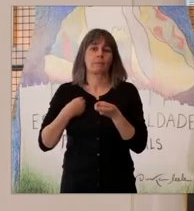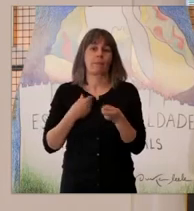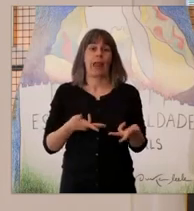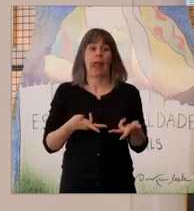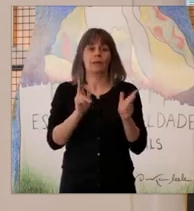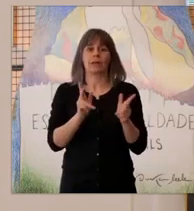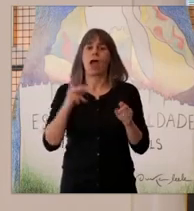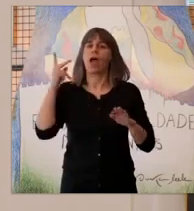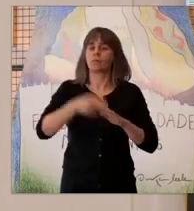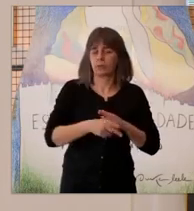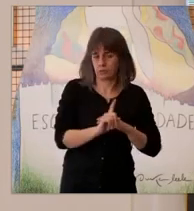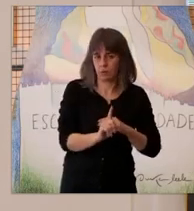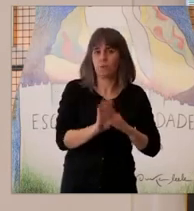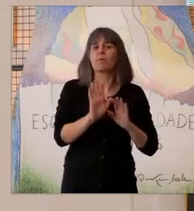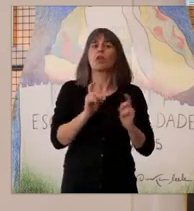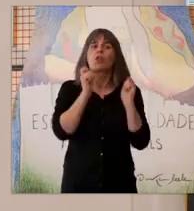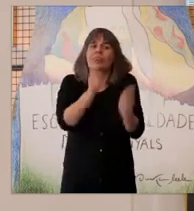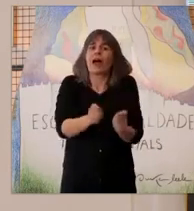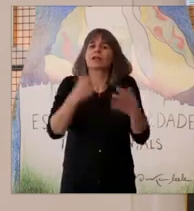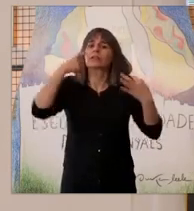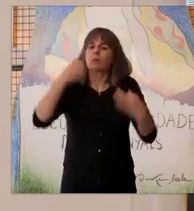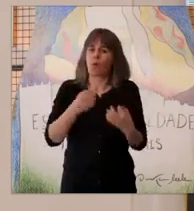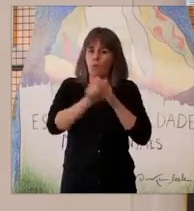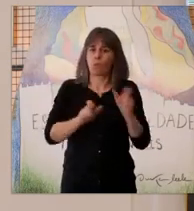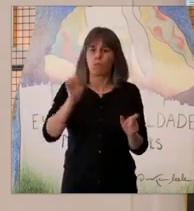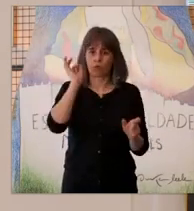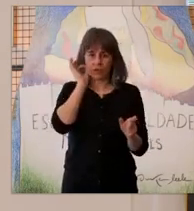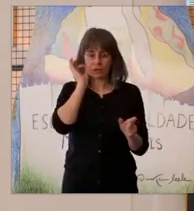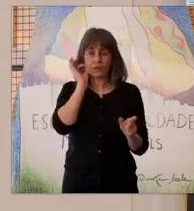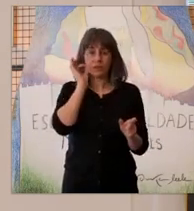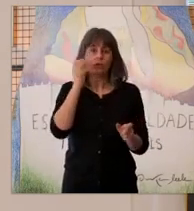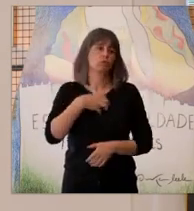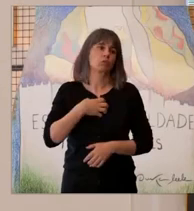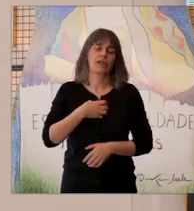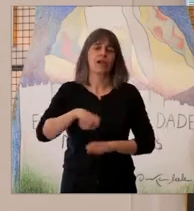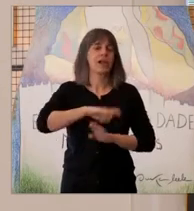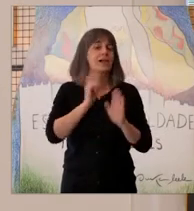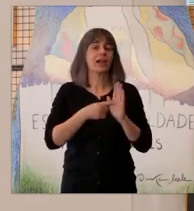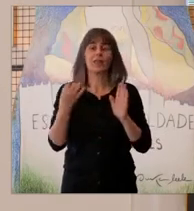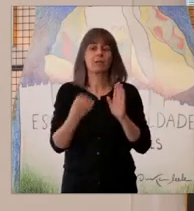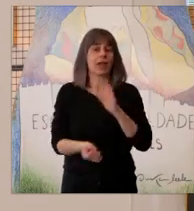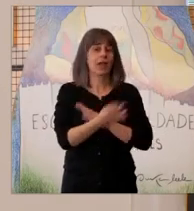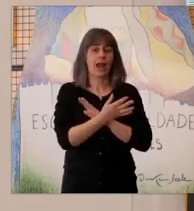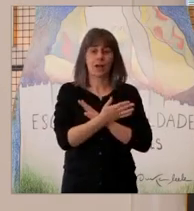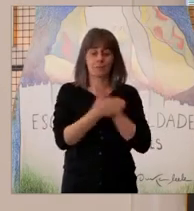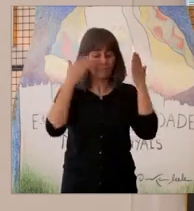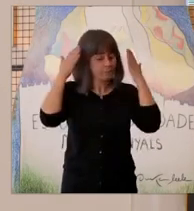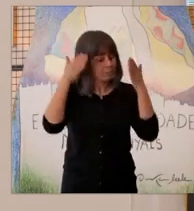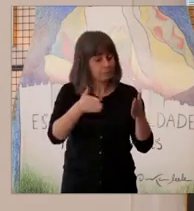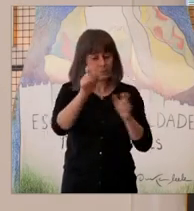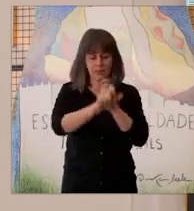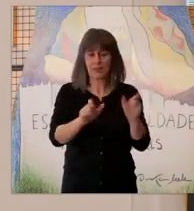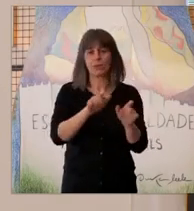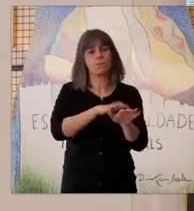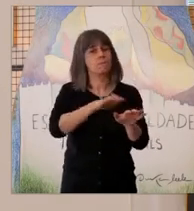y pero pero dando seguridad a las mujeres no puede ser que las leyes deben hacerse sobre todo pensando en las en la gran mayoría